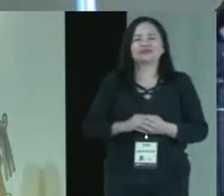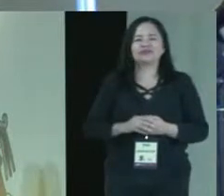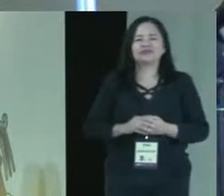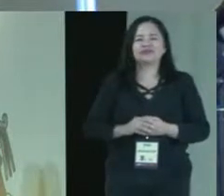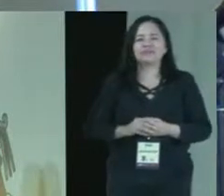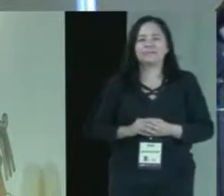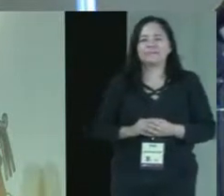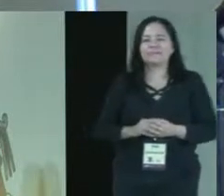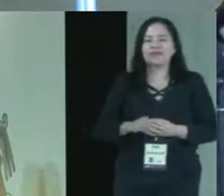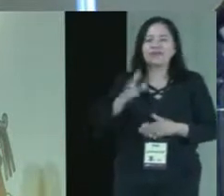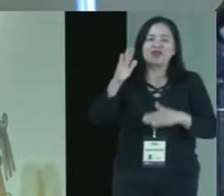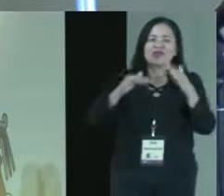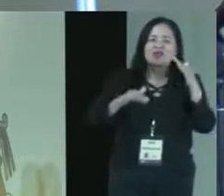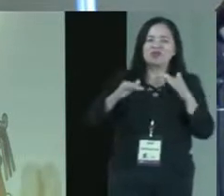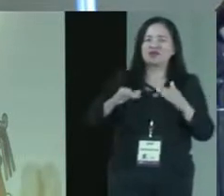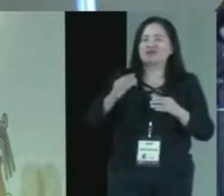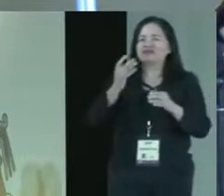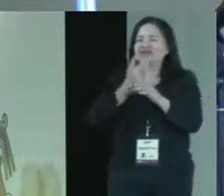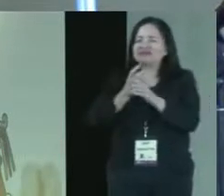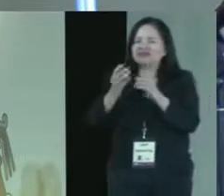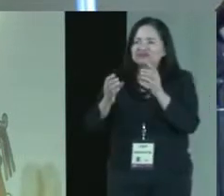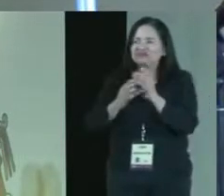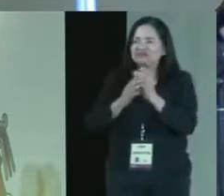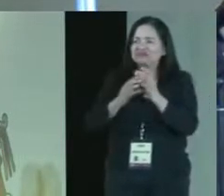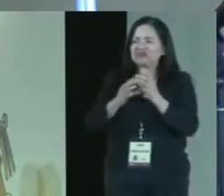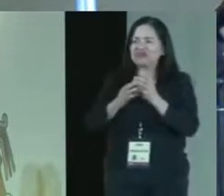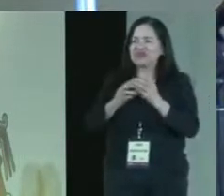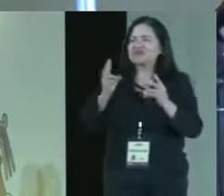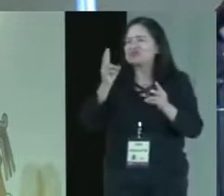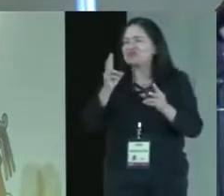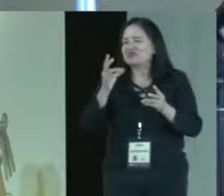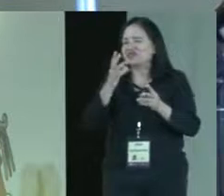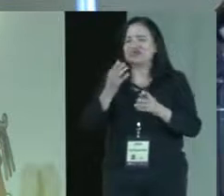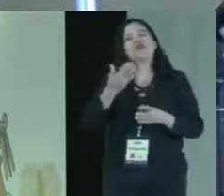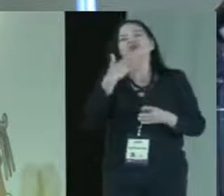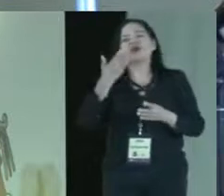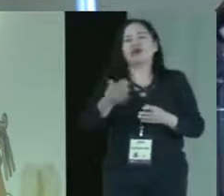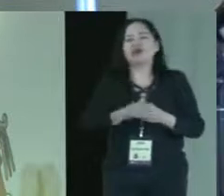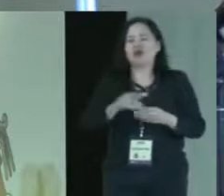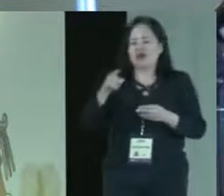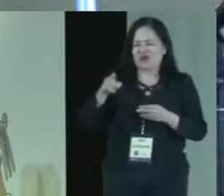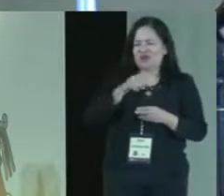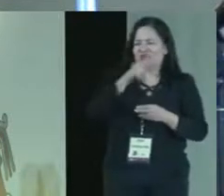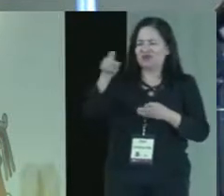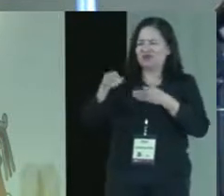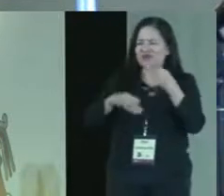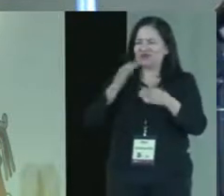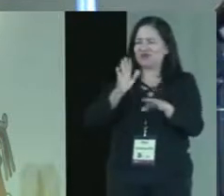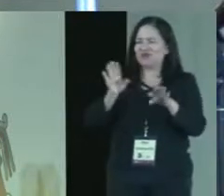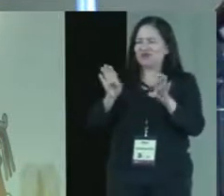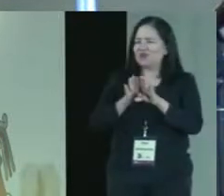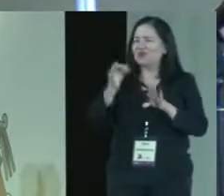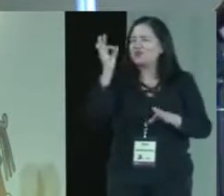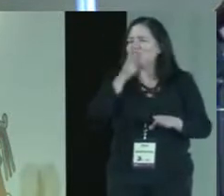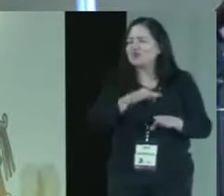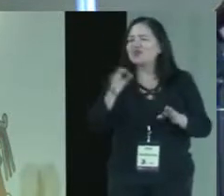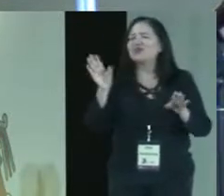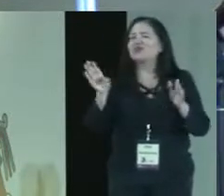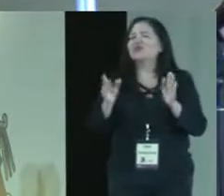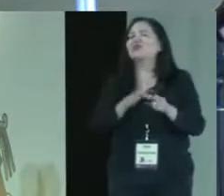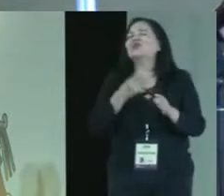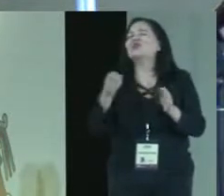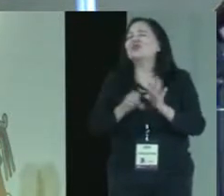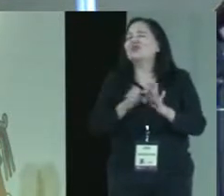extracción de recursos naturales, la denominó competitividad espuria y lo diferenció de un